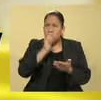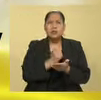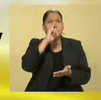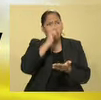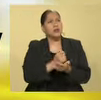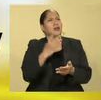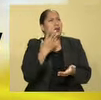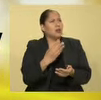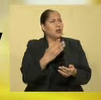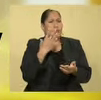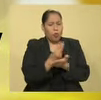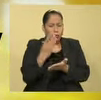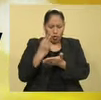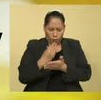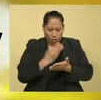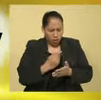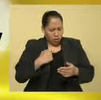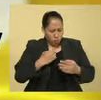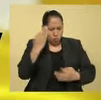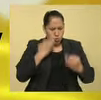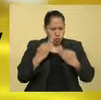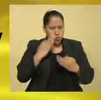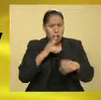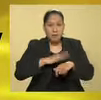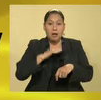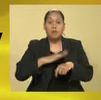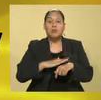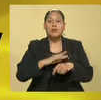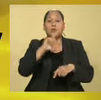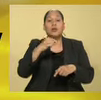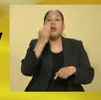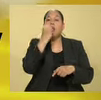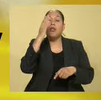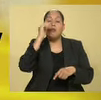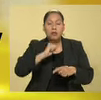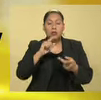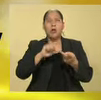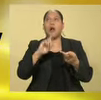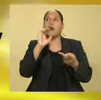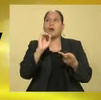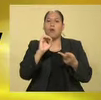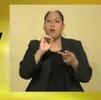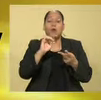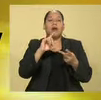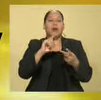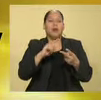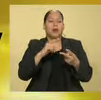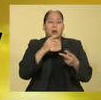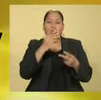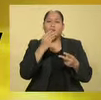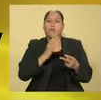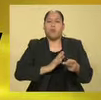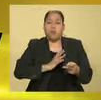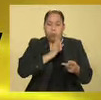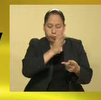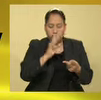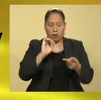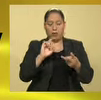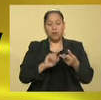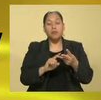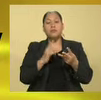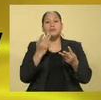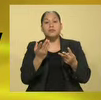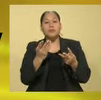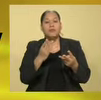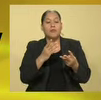esta obsesión, fíjate, ¿a dónde nos puede llevar? A problemas de bulimia, a problemas de anorexia, a problemas